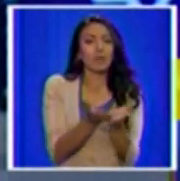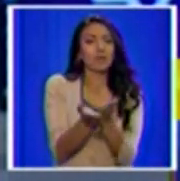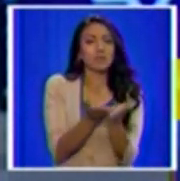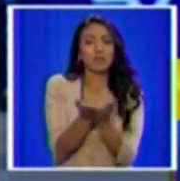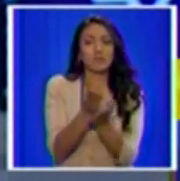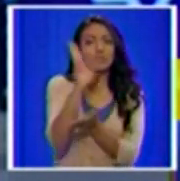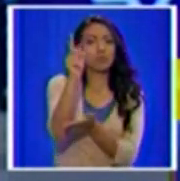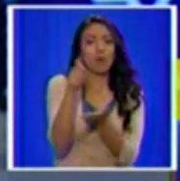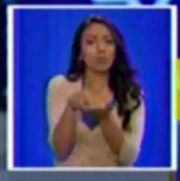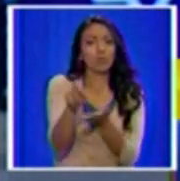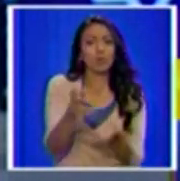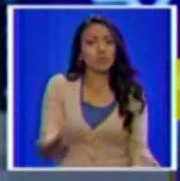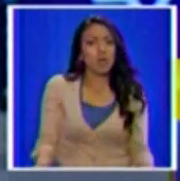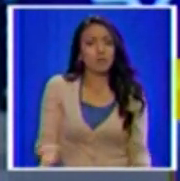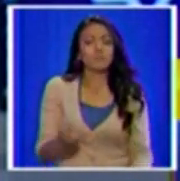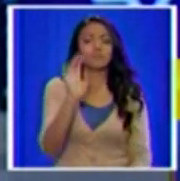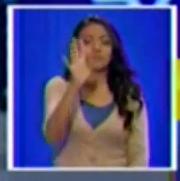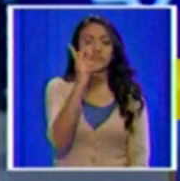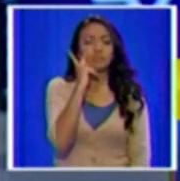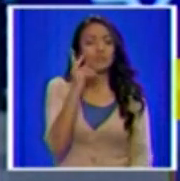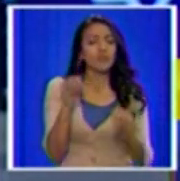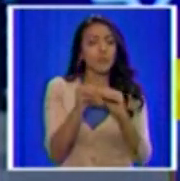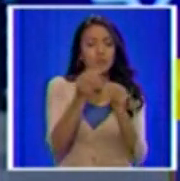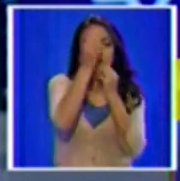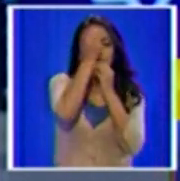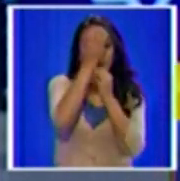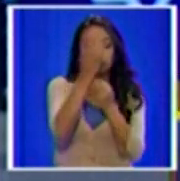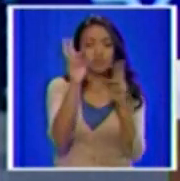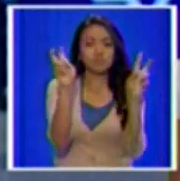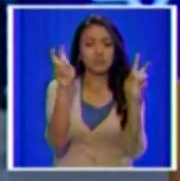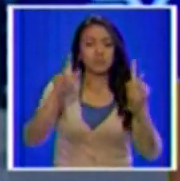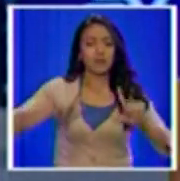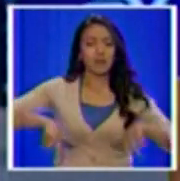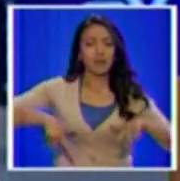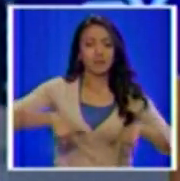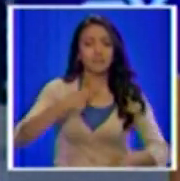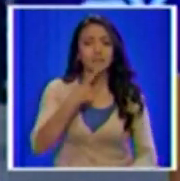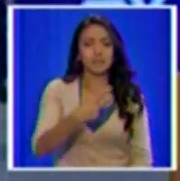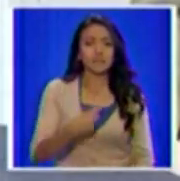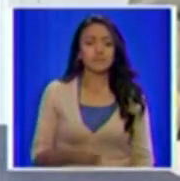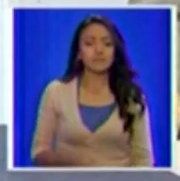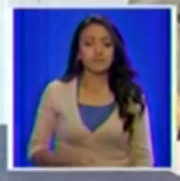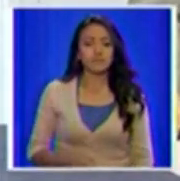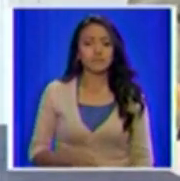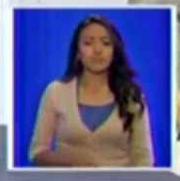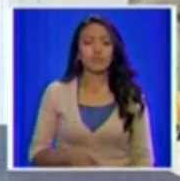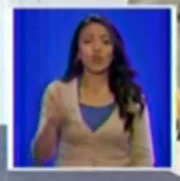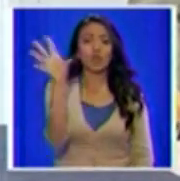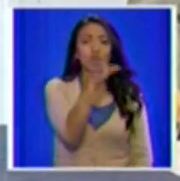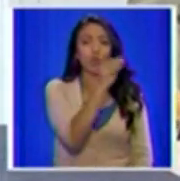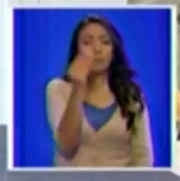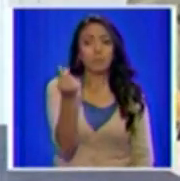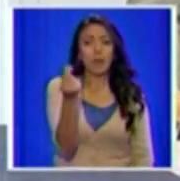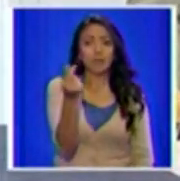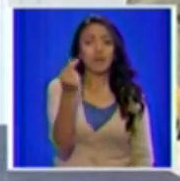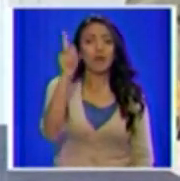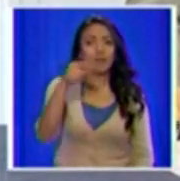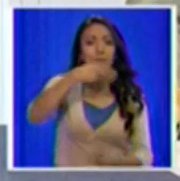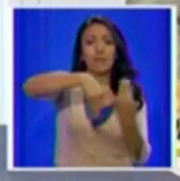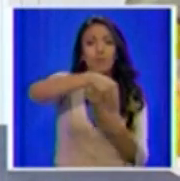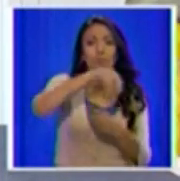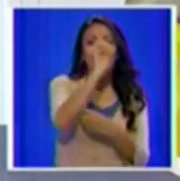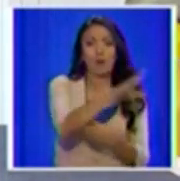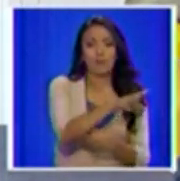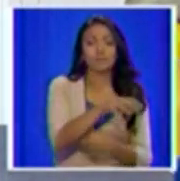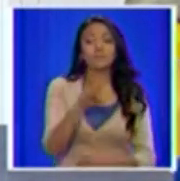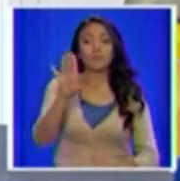no autorizados. Francisco Garcés con las declaraciones del primer mandatario. Y todo ese dinero deberá ser reembolsado. El presidente